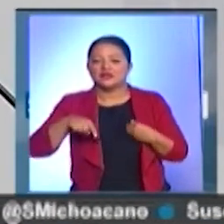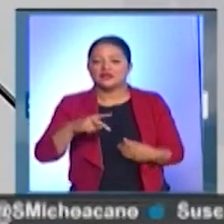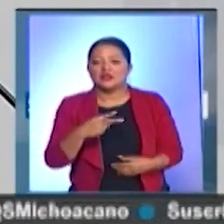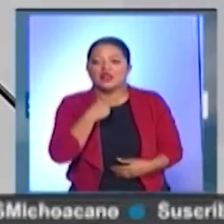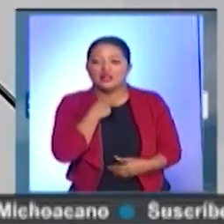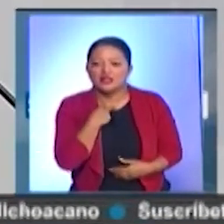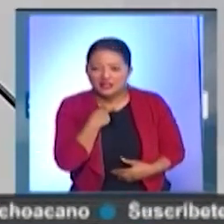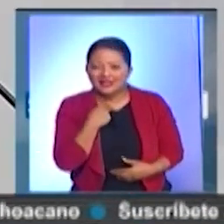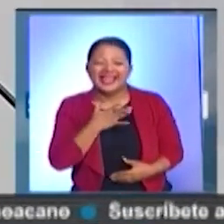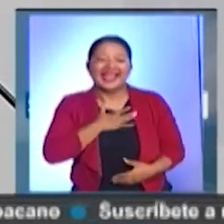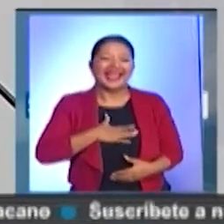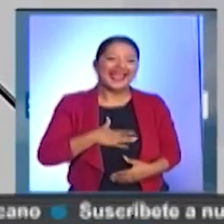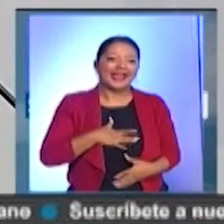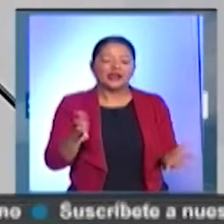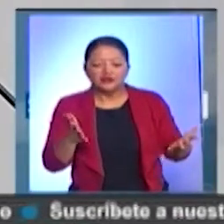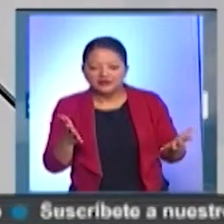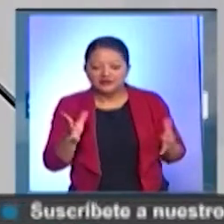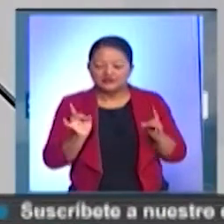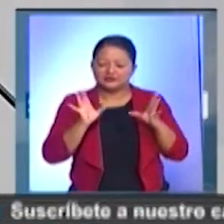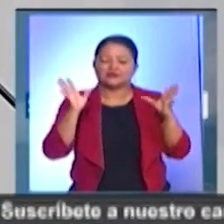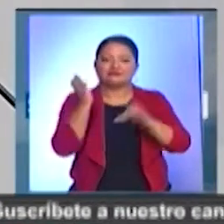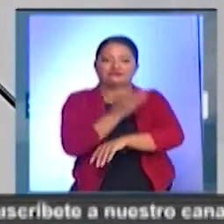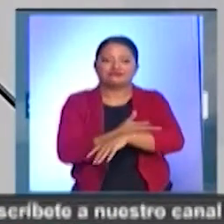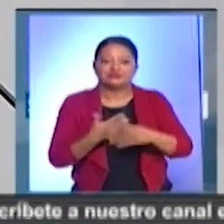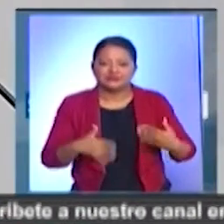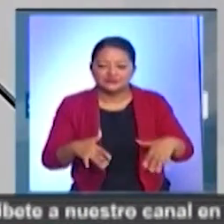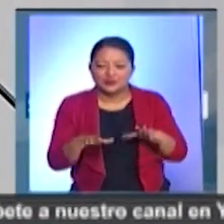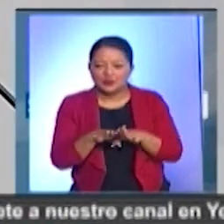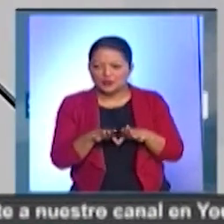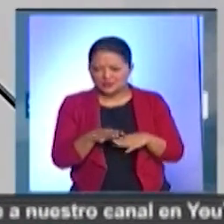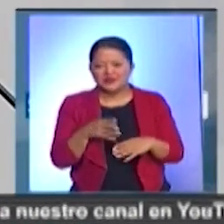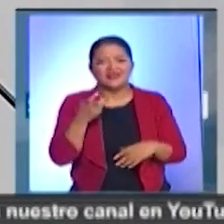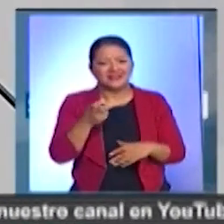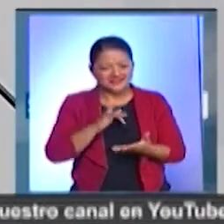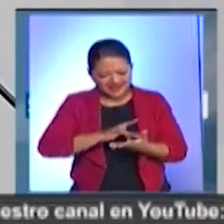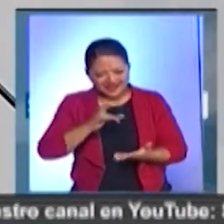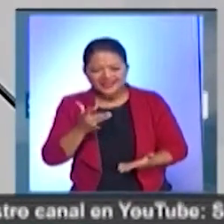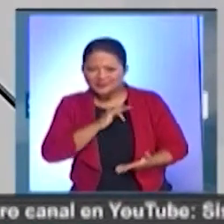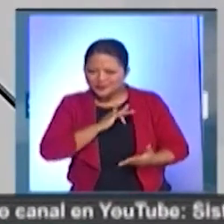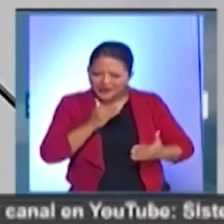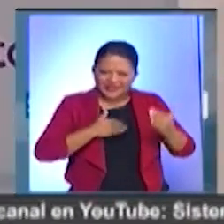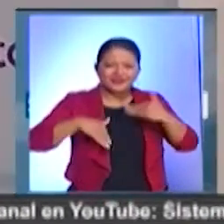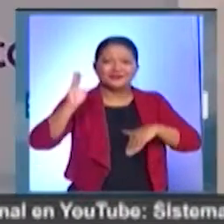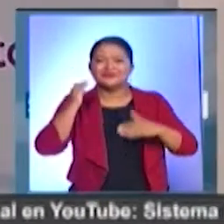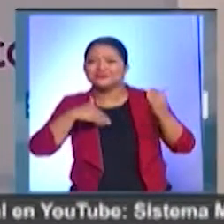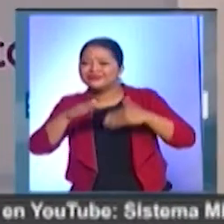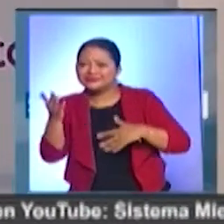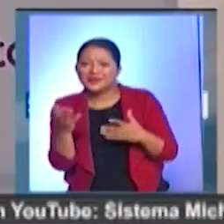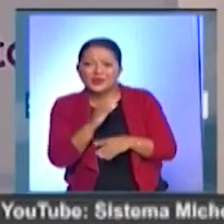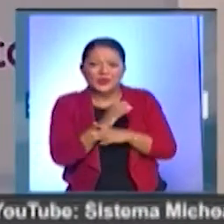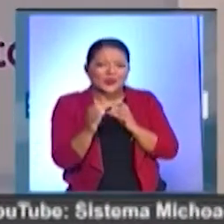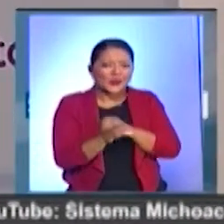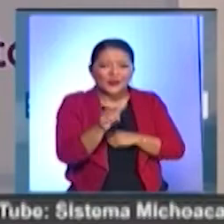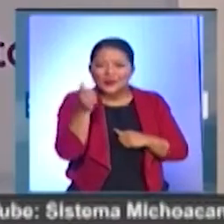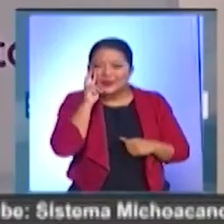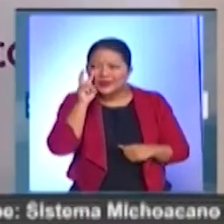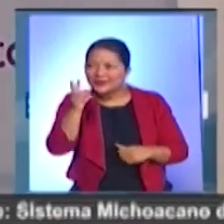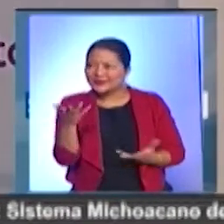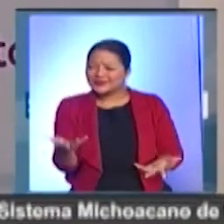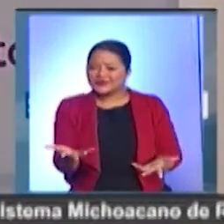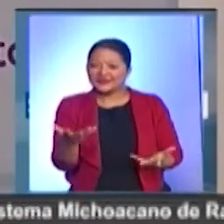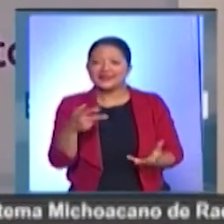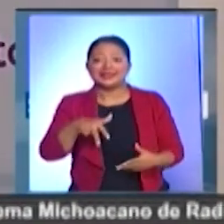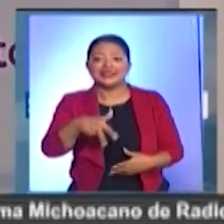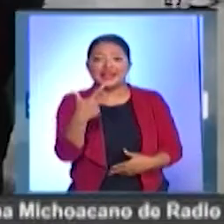y gracias a esto podemos llegar ah actualmente el conalep cuenta con